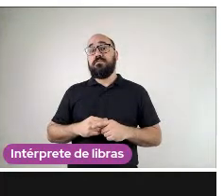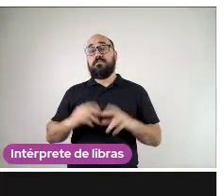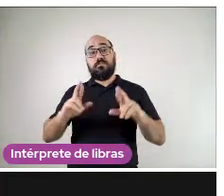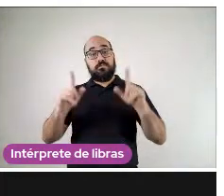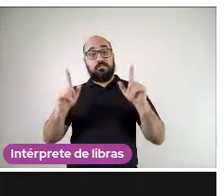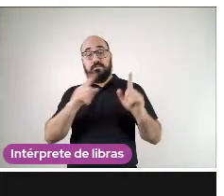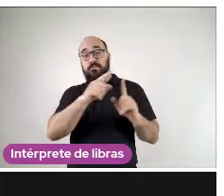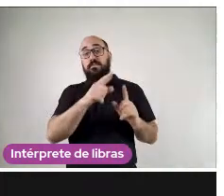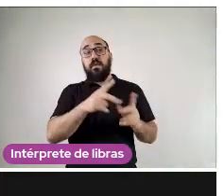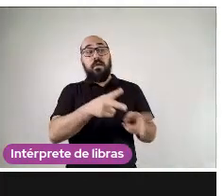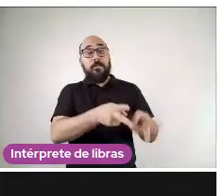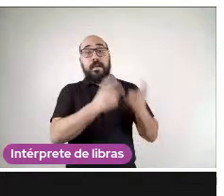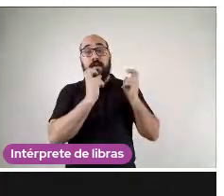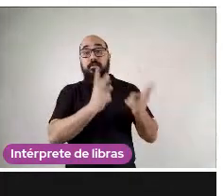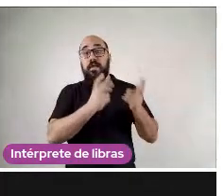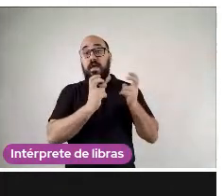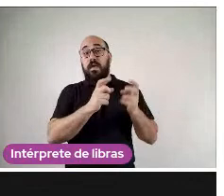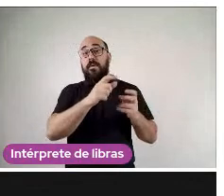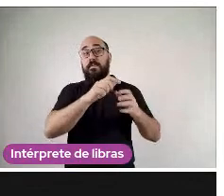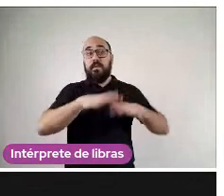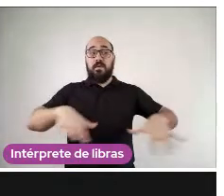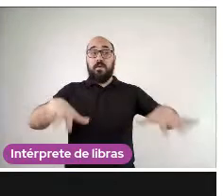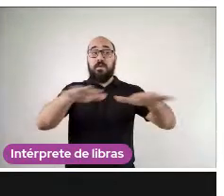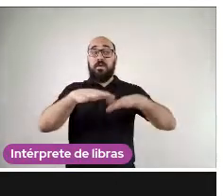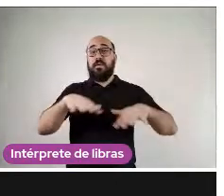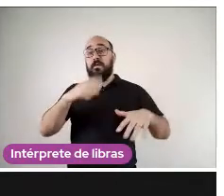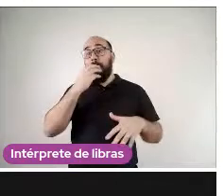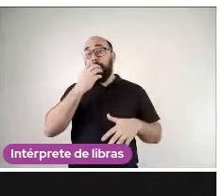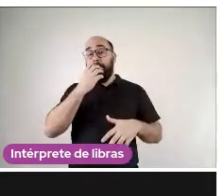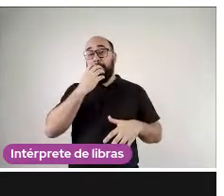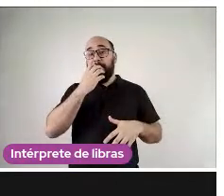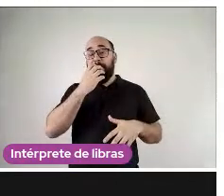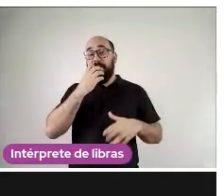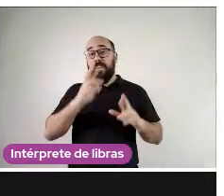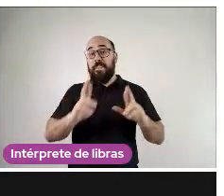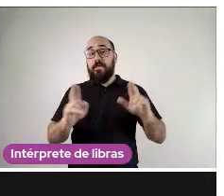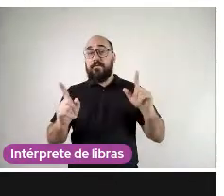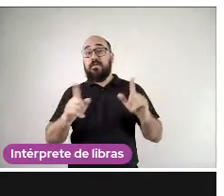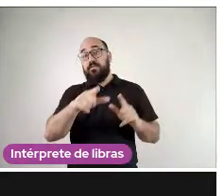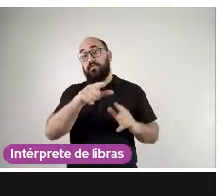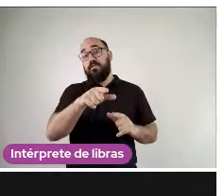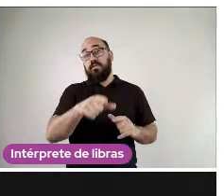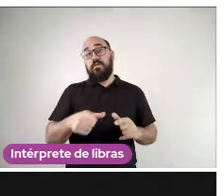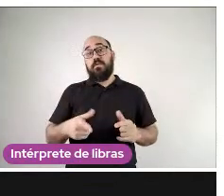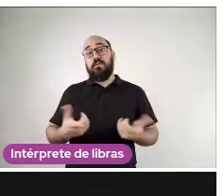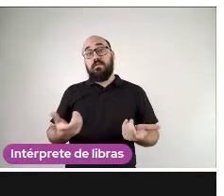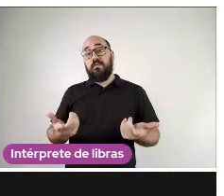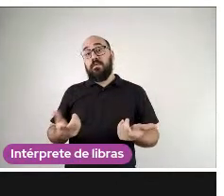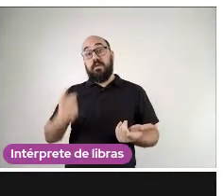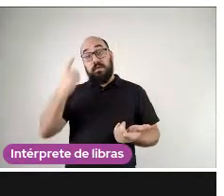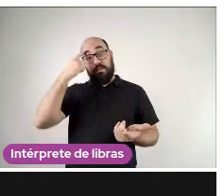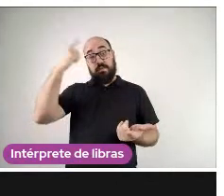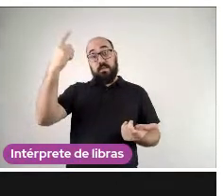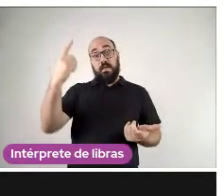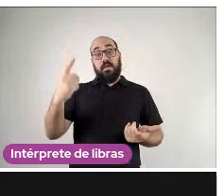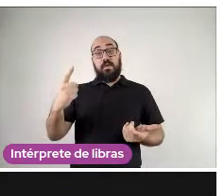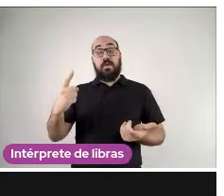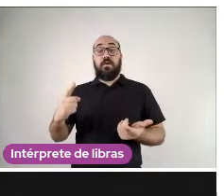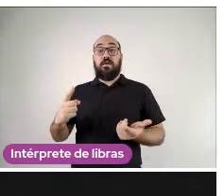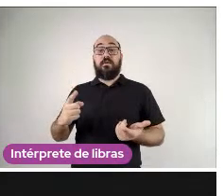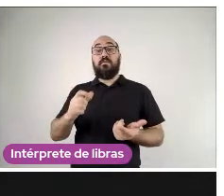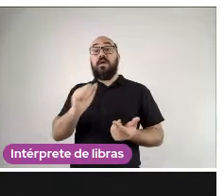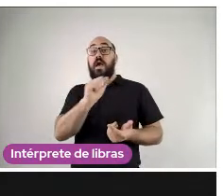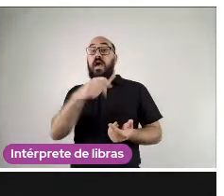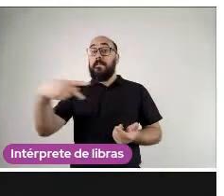la idea es con una aplicación que la gente pueda comprar ese pescado a un mayor precio, dándole ese valor agregado